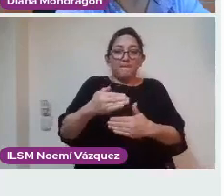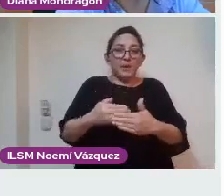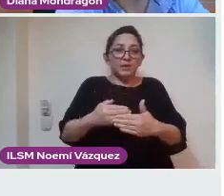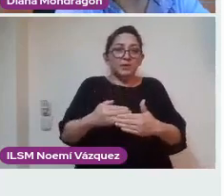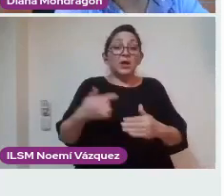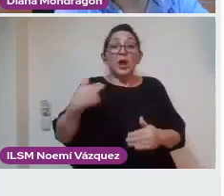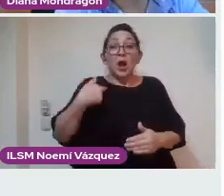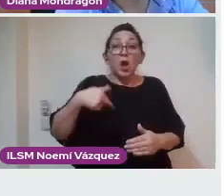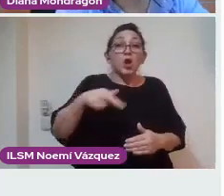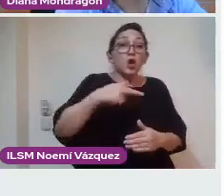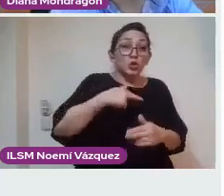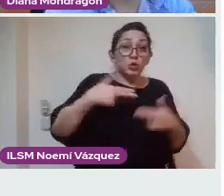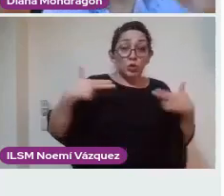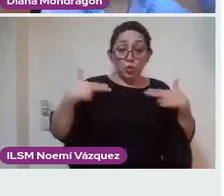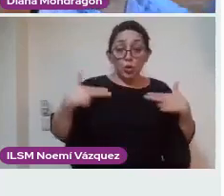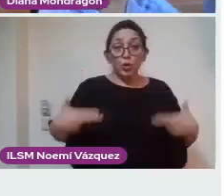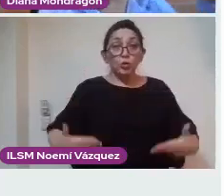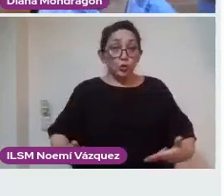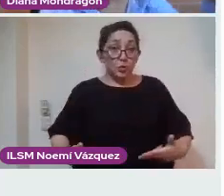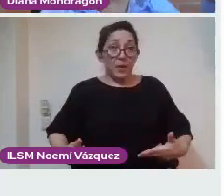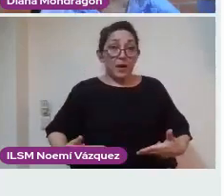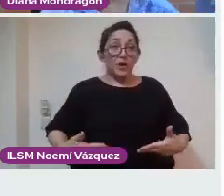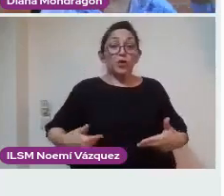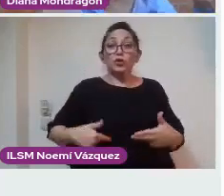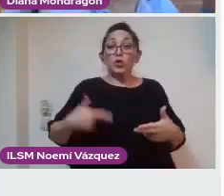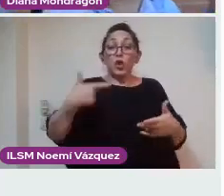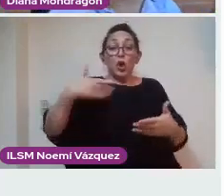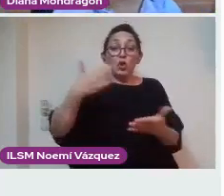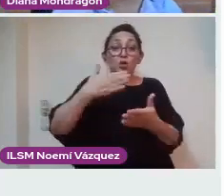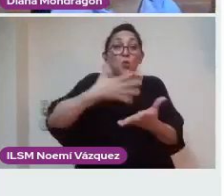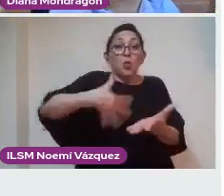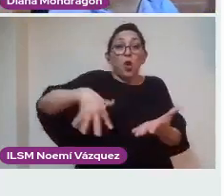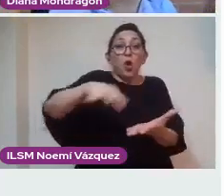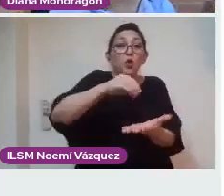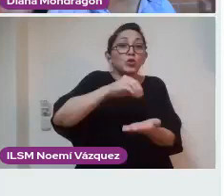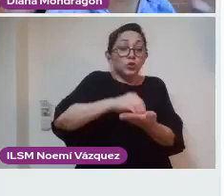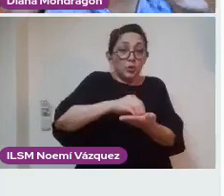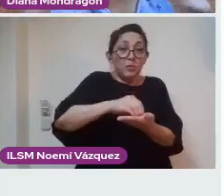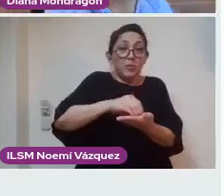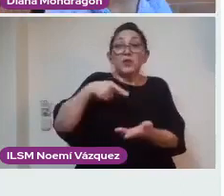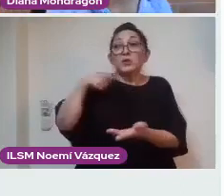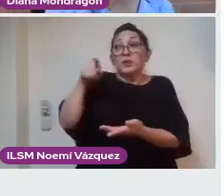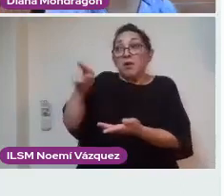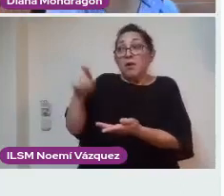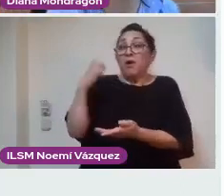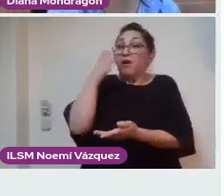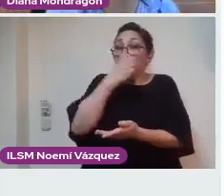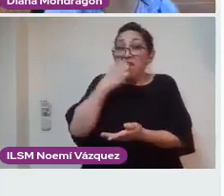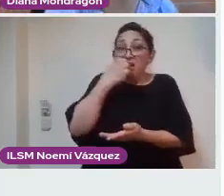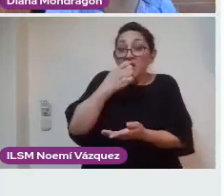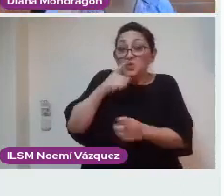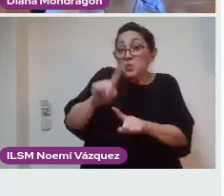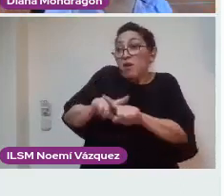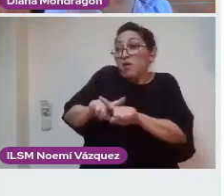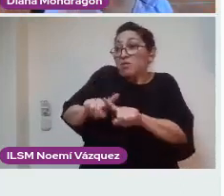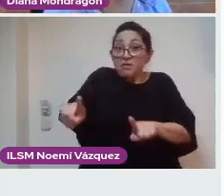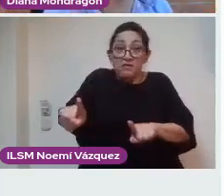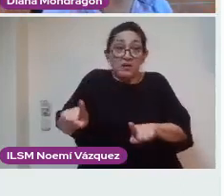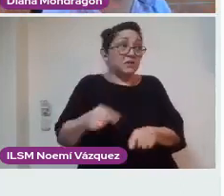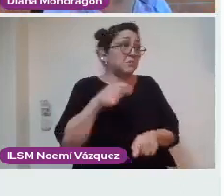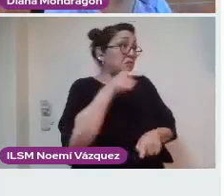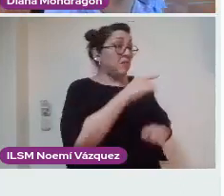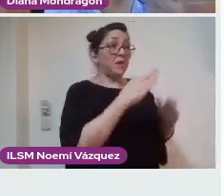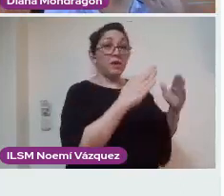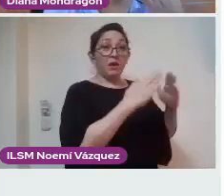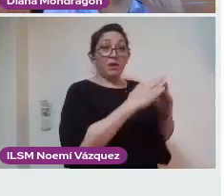pues integrales, ¿no? O sea, no somos una parte en la escuela y otra parte en casa, ¿no? Somos personas que